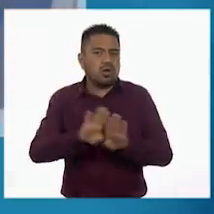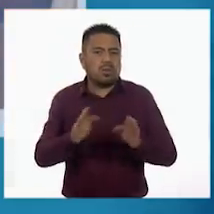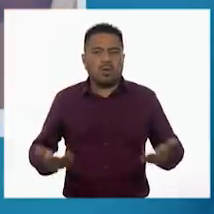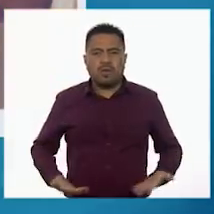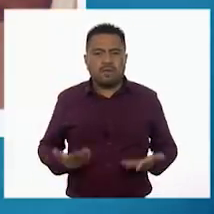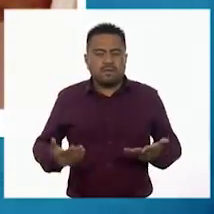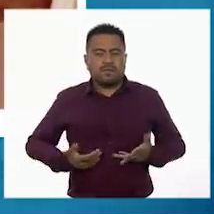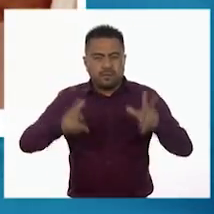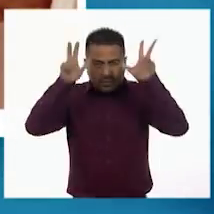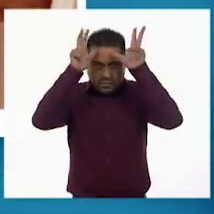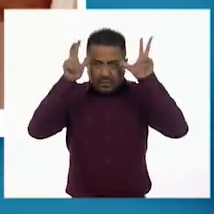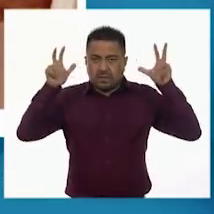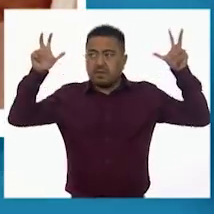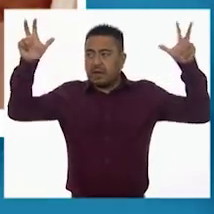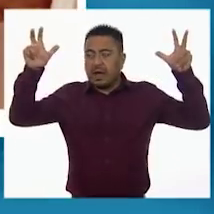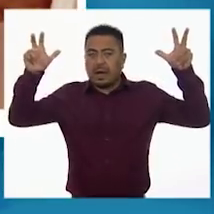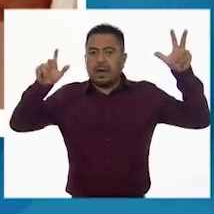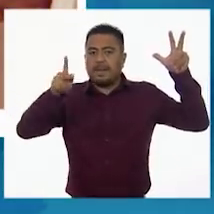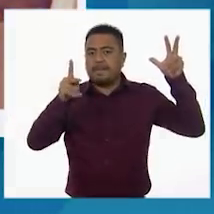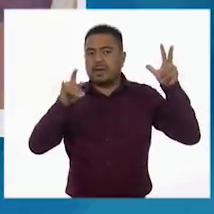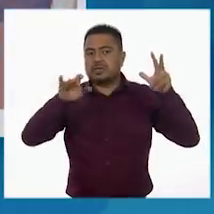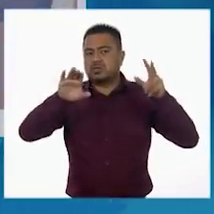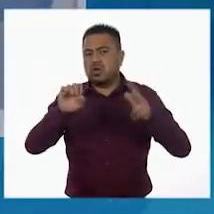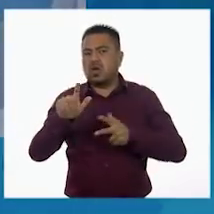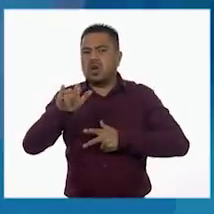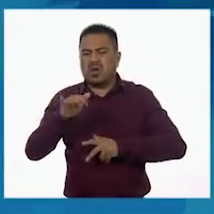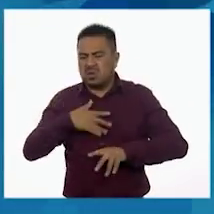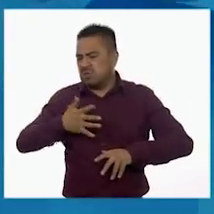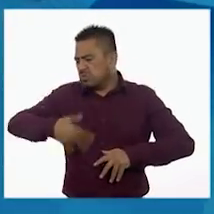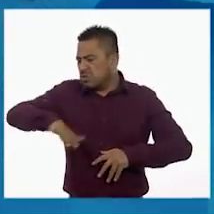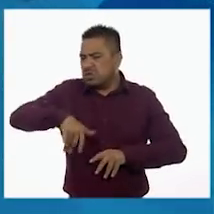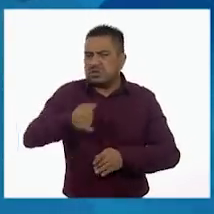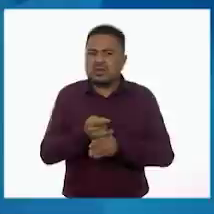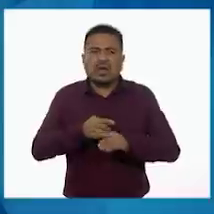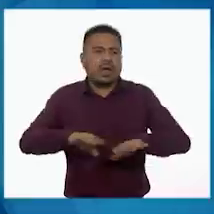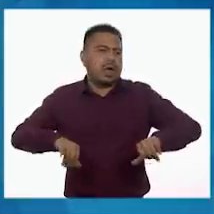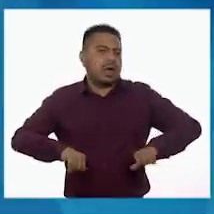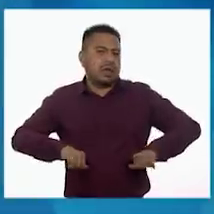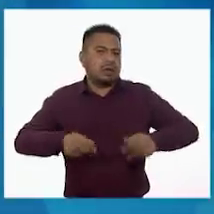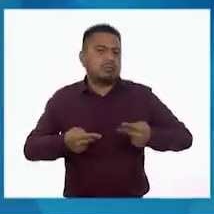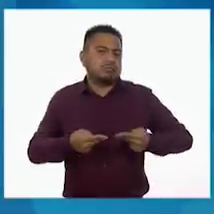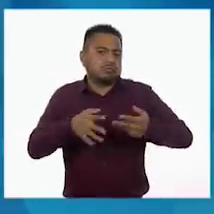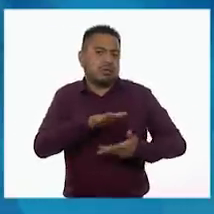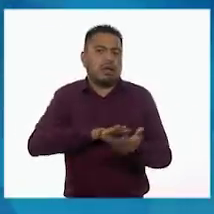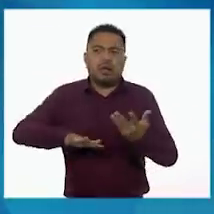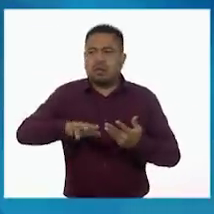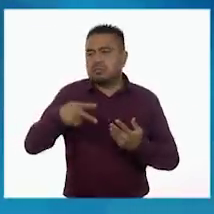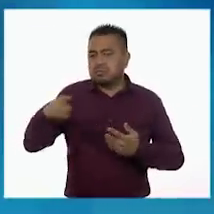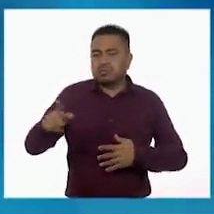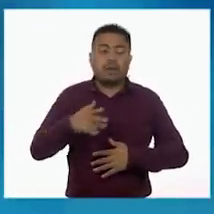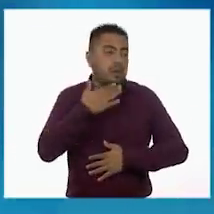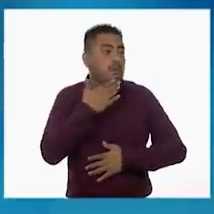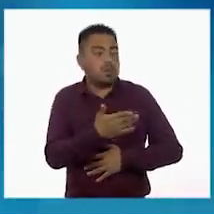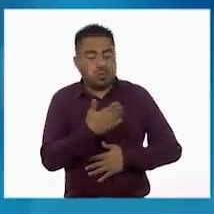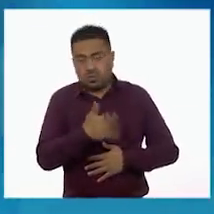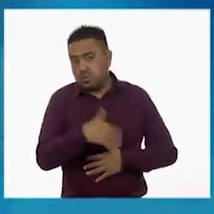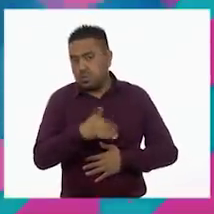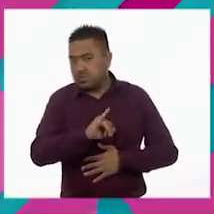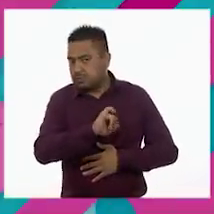venado, los pascolas. Buscaré datos sobre sus actividades productivas. Muy bien,